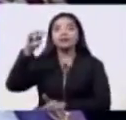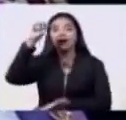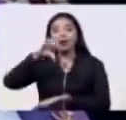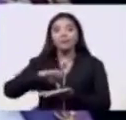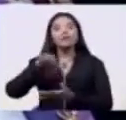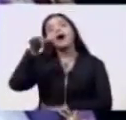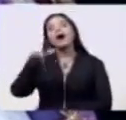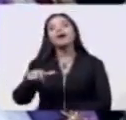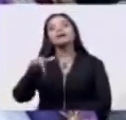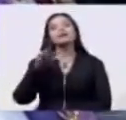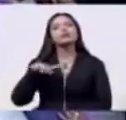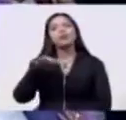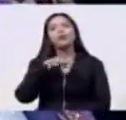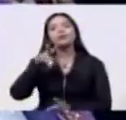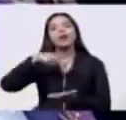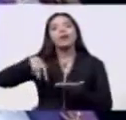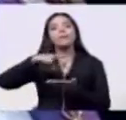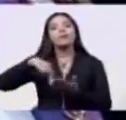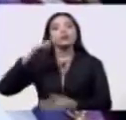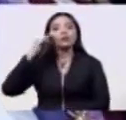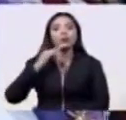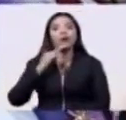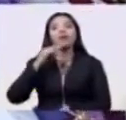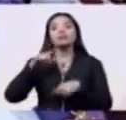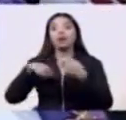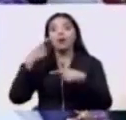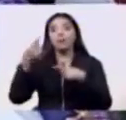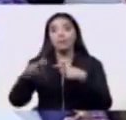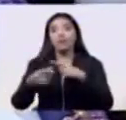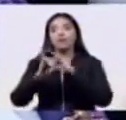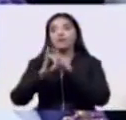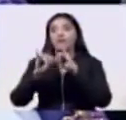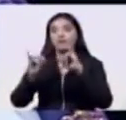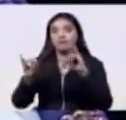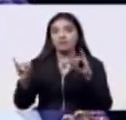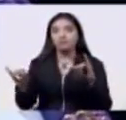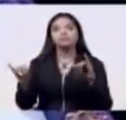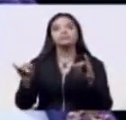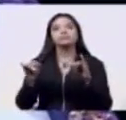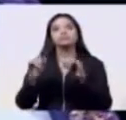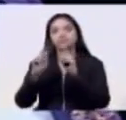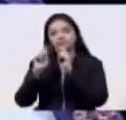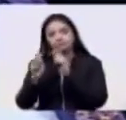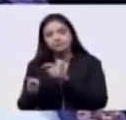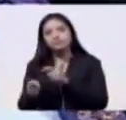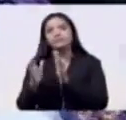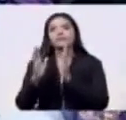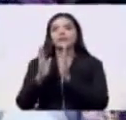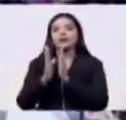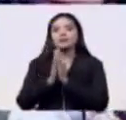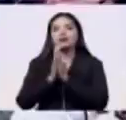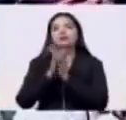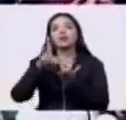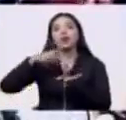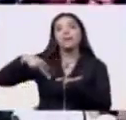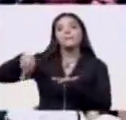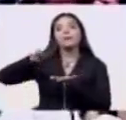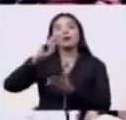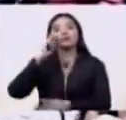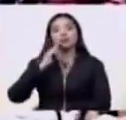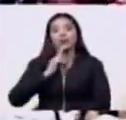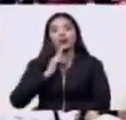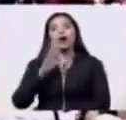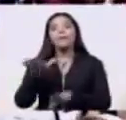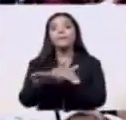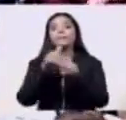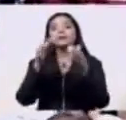Foro Libertador para después de luego de haber ovacionado a su santo San Juan desde la Plaza Bolívar. Ya la ministra para